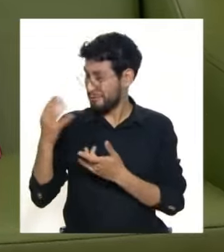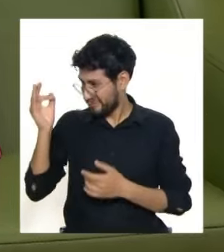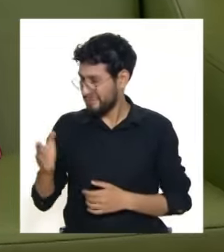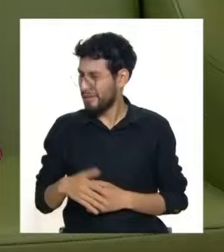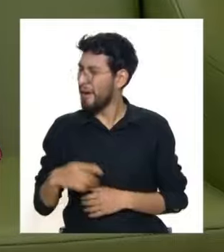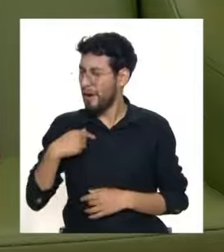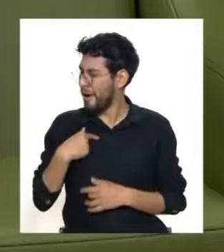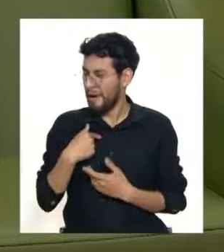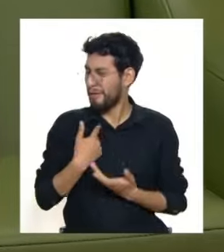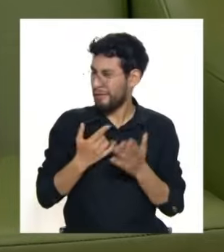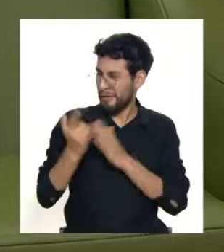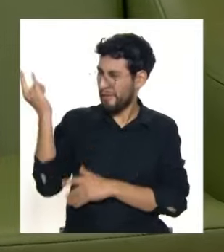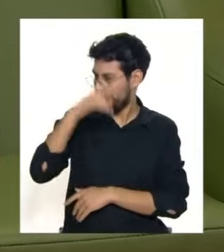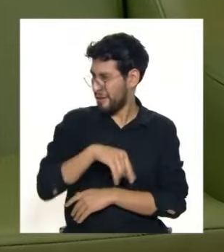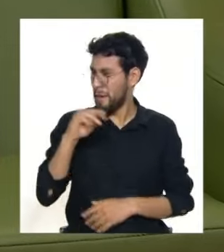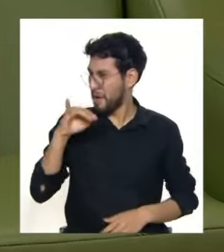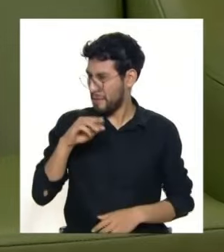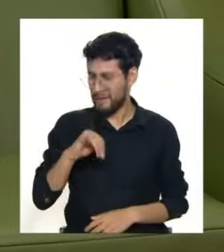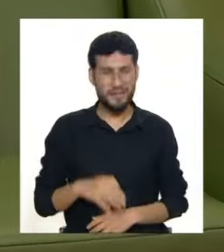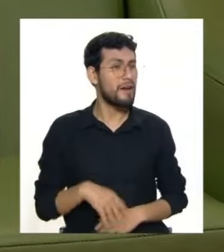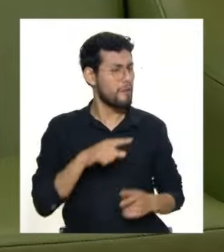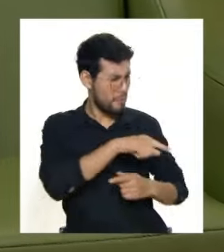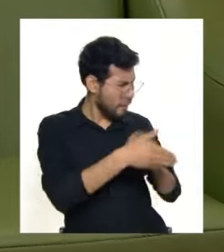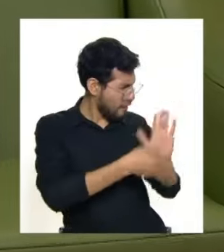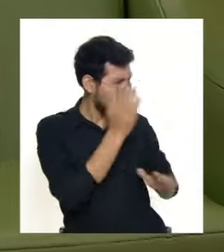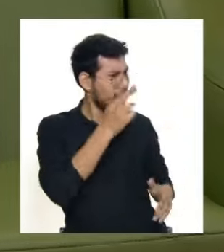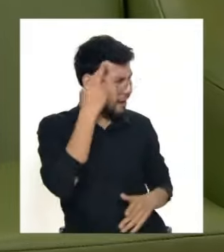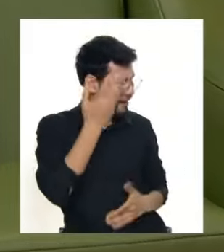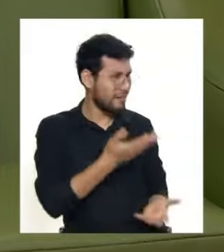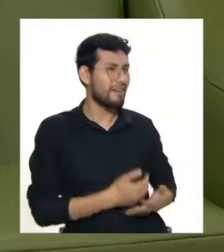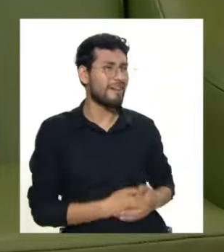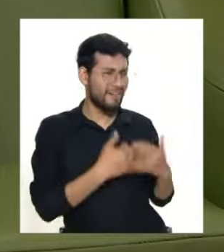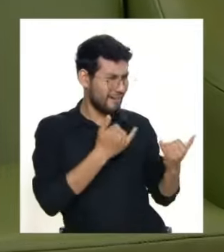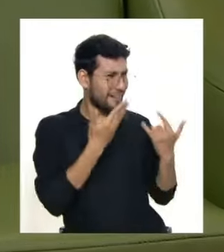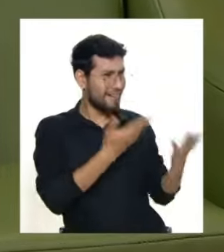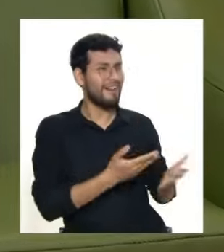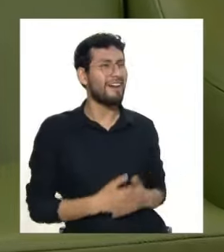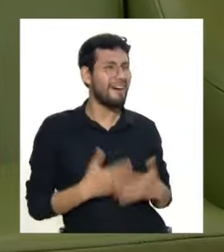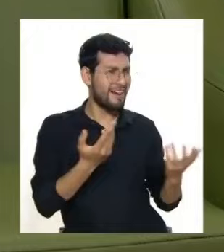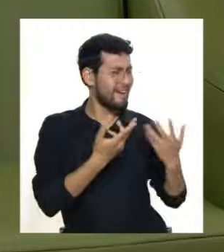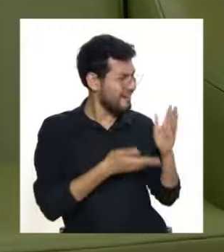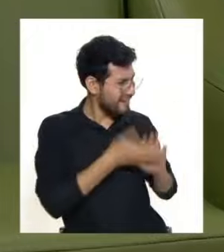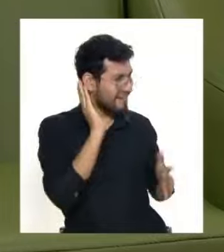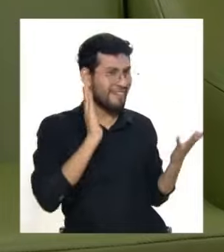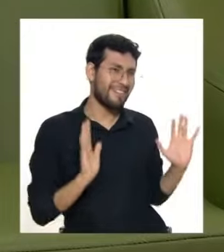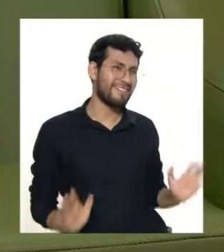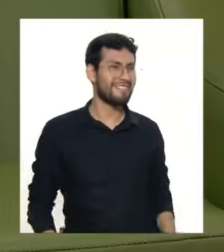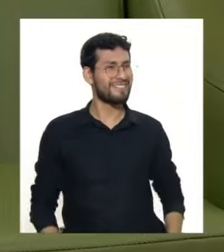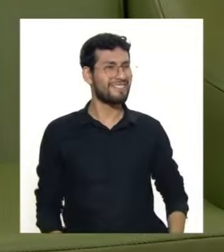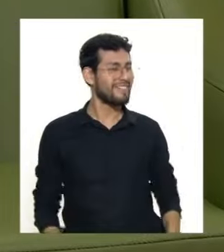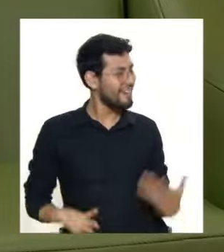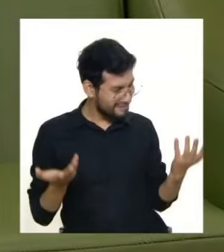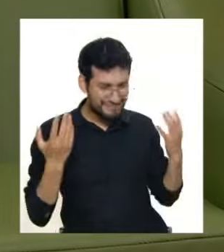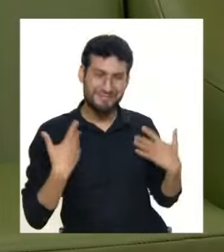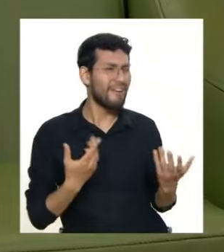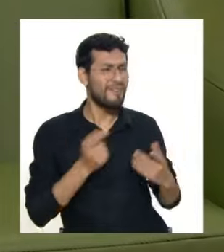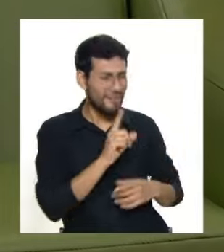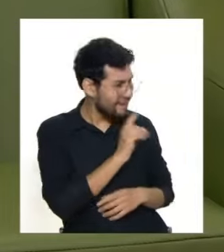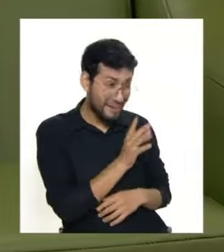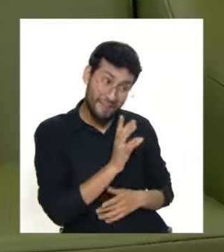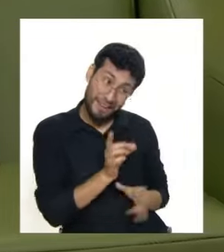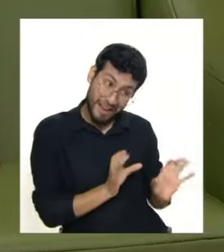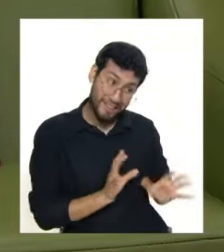si me dejas no vale. Sí. Yo tomé el avión y me fui para Miami. Pero te me fuiste, por eso te la canté. Pero claro. Al final te me fuiste, mujer. Por Dios, eso no se